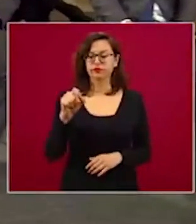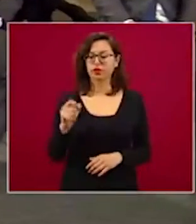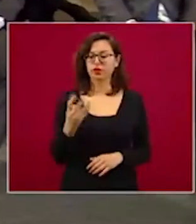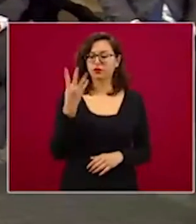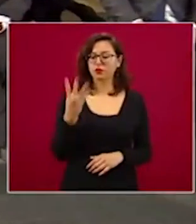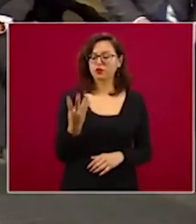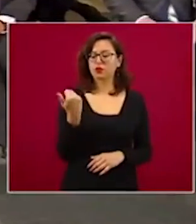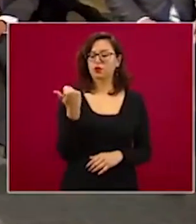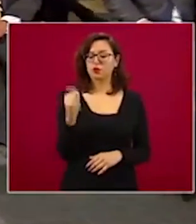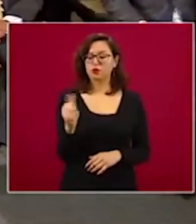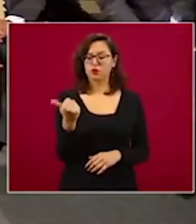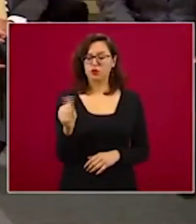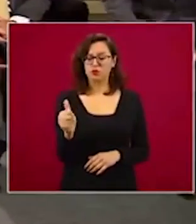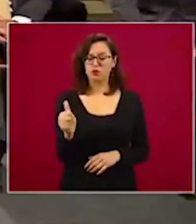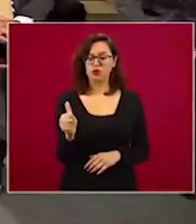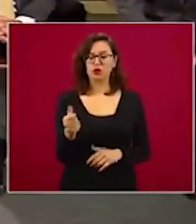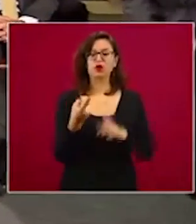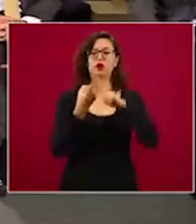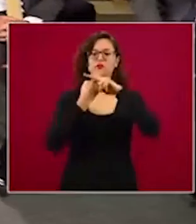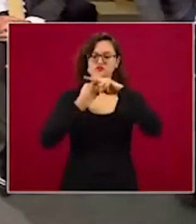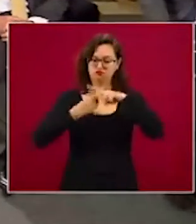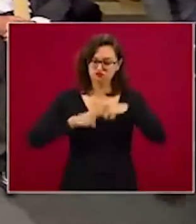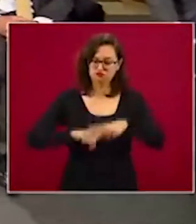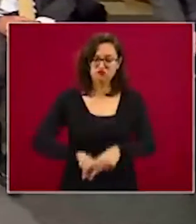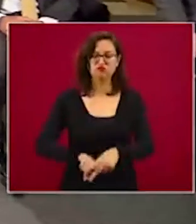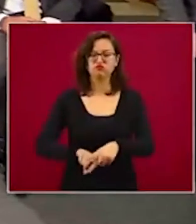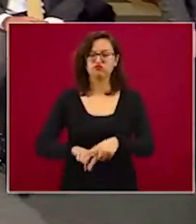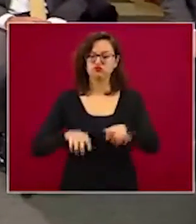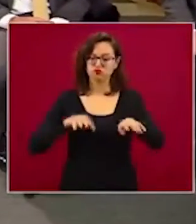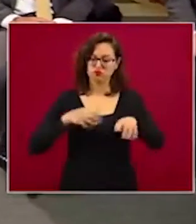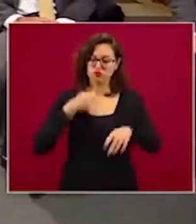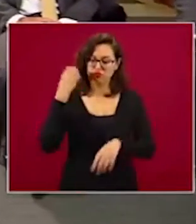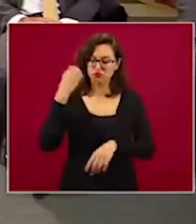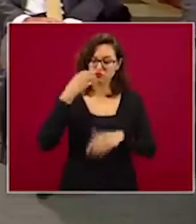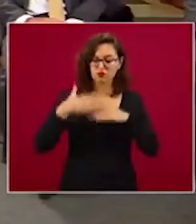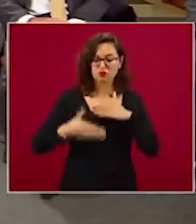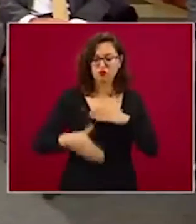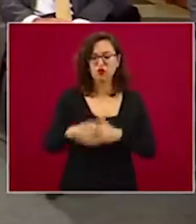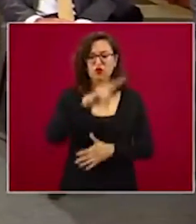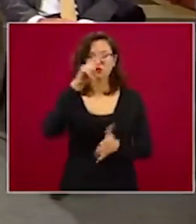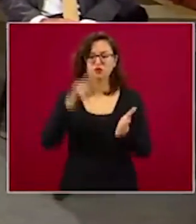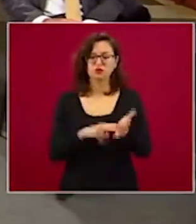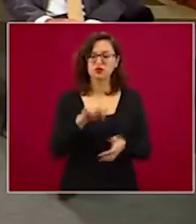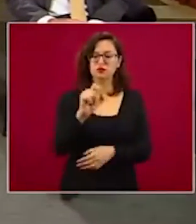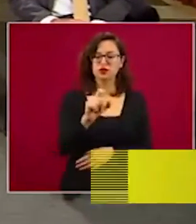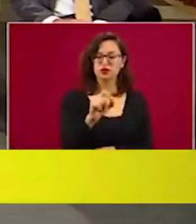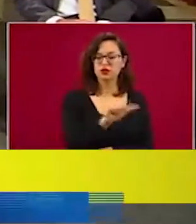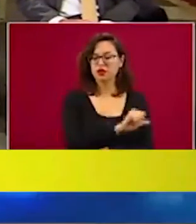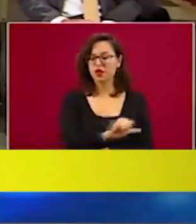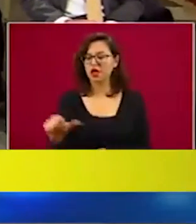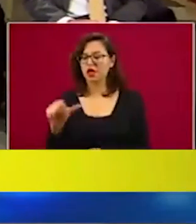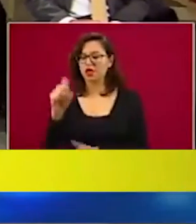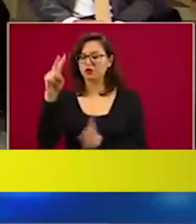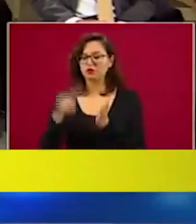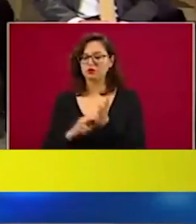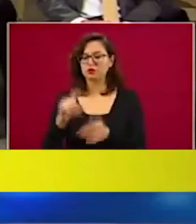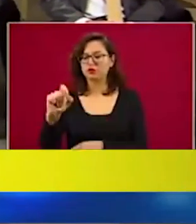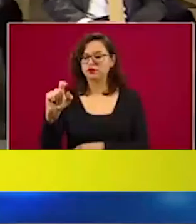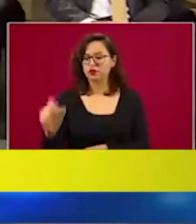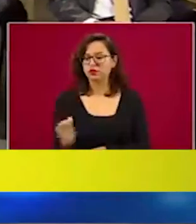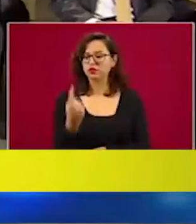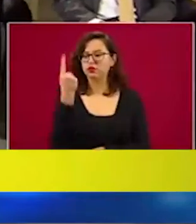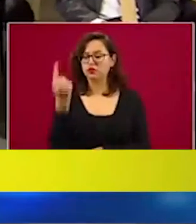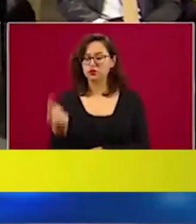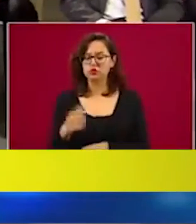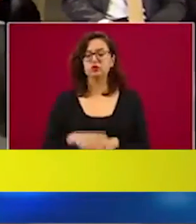iniciará el ciclo escolar 2020-2021. Comenzará